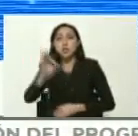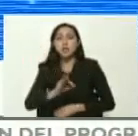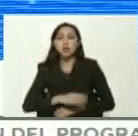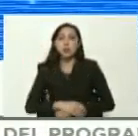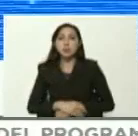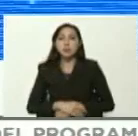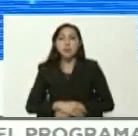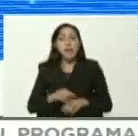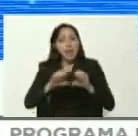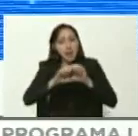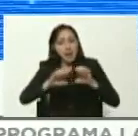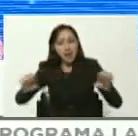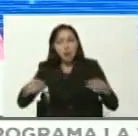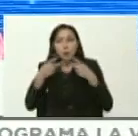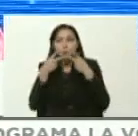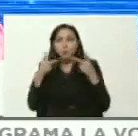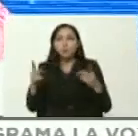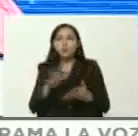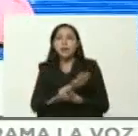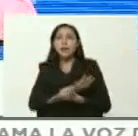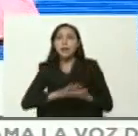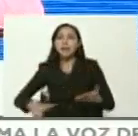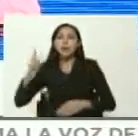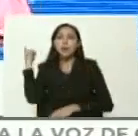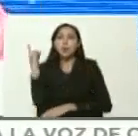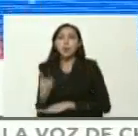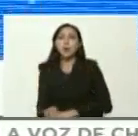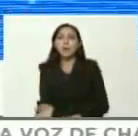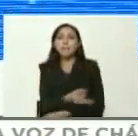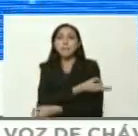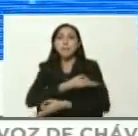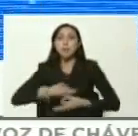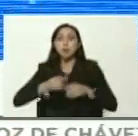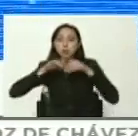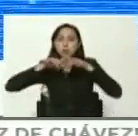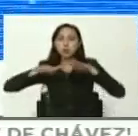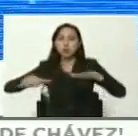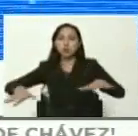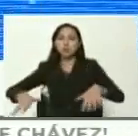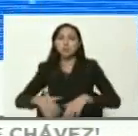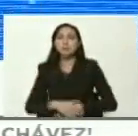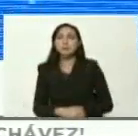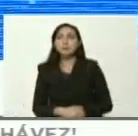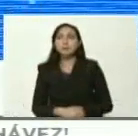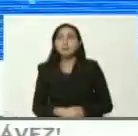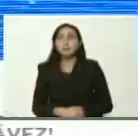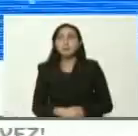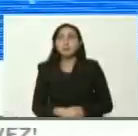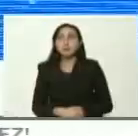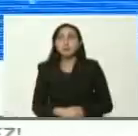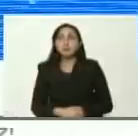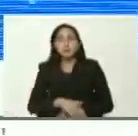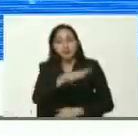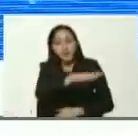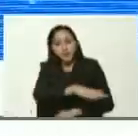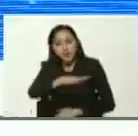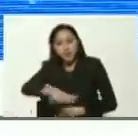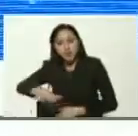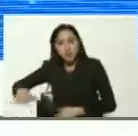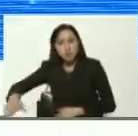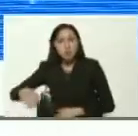de la educación pública gratuita, obligatoria y de calidad en expansión para acoger a niños,